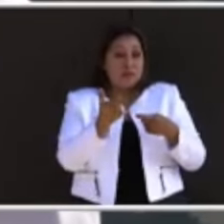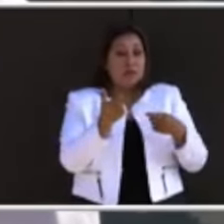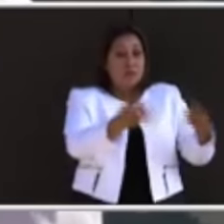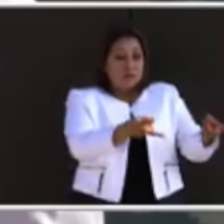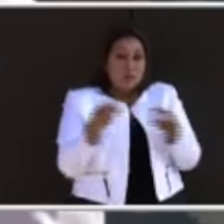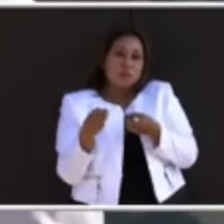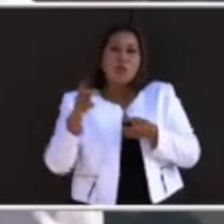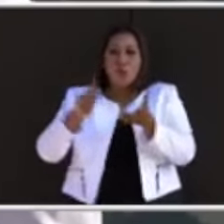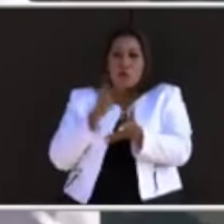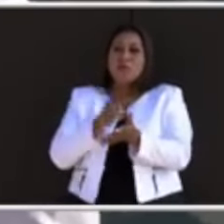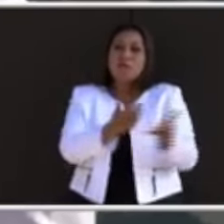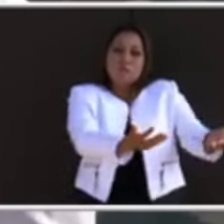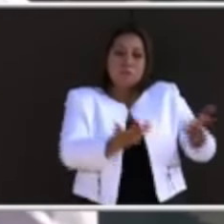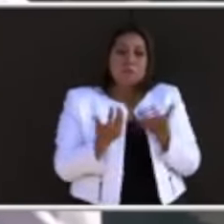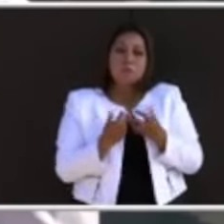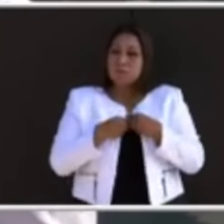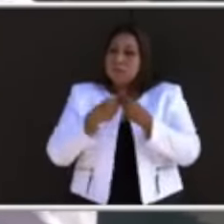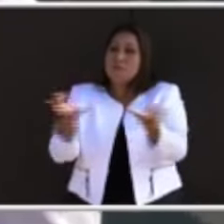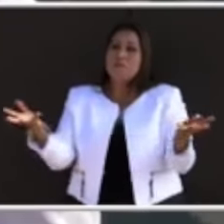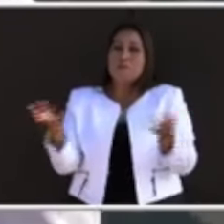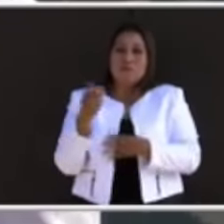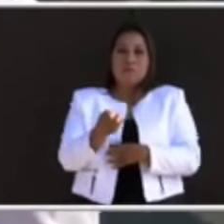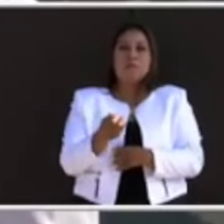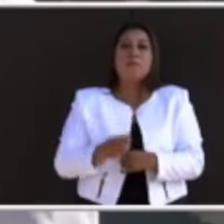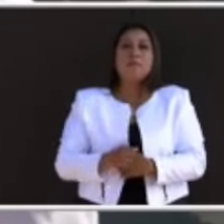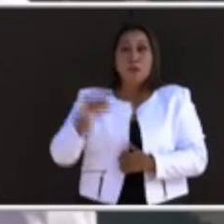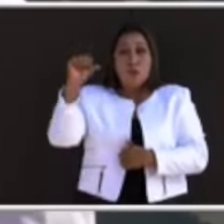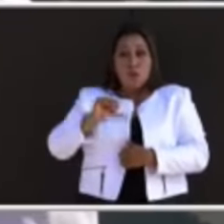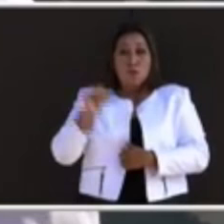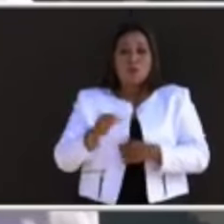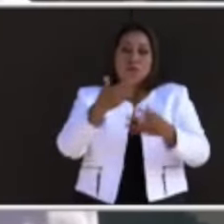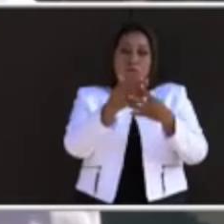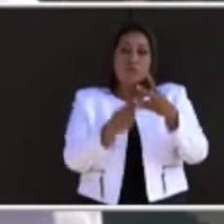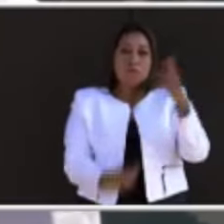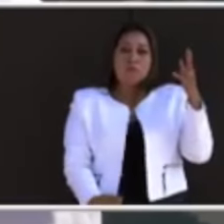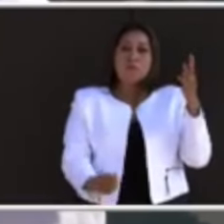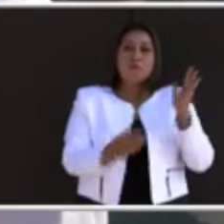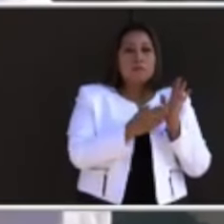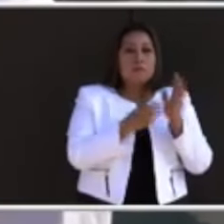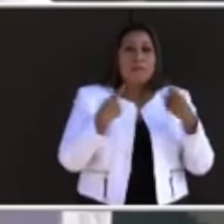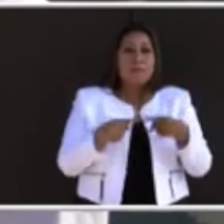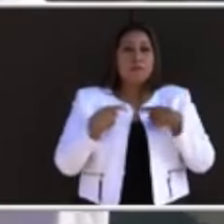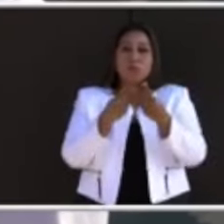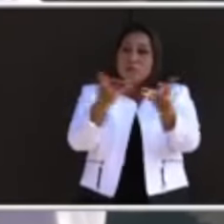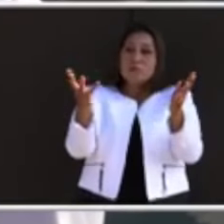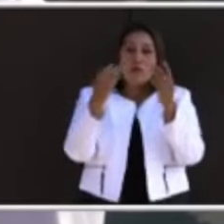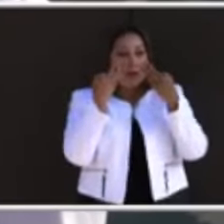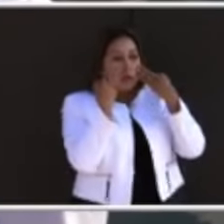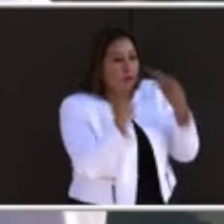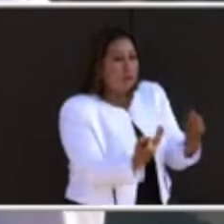nuevo por su presencia. Presento a continuación a quienes formarán parte del gabinete legal y del gabinete ampliado.